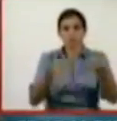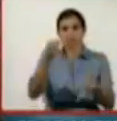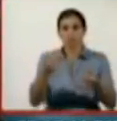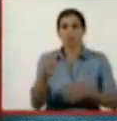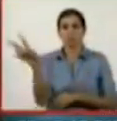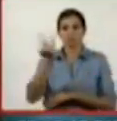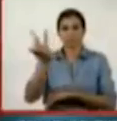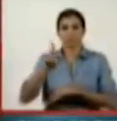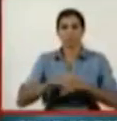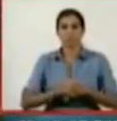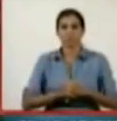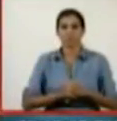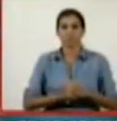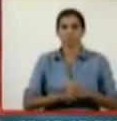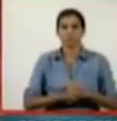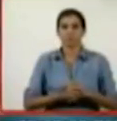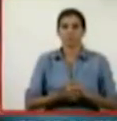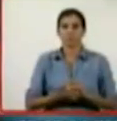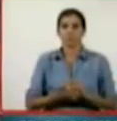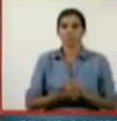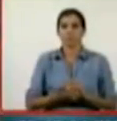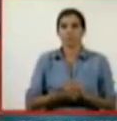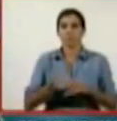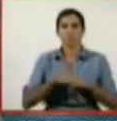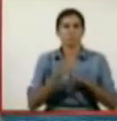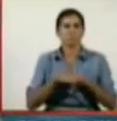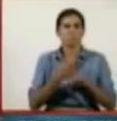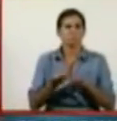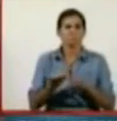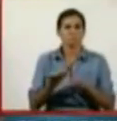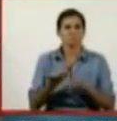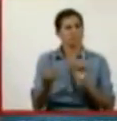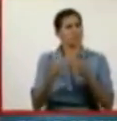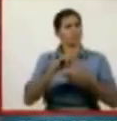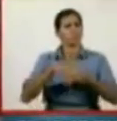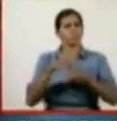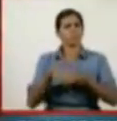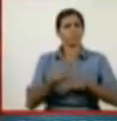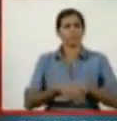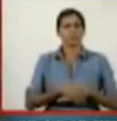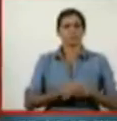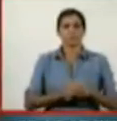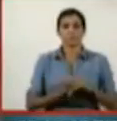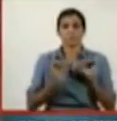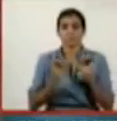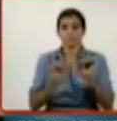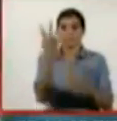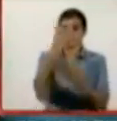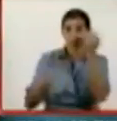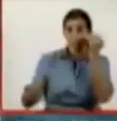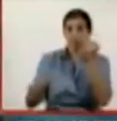nuestro país la razón de este inesperado cambio se debe a que durante su fuga de las